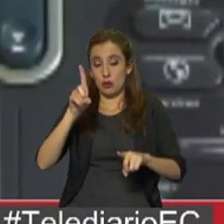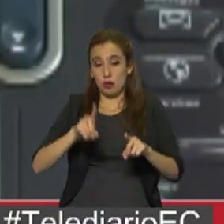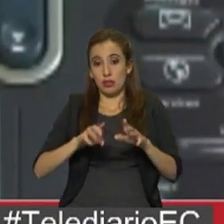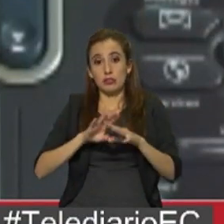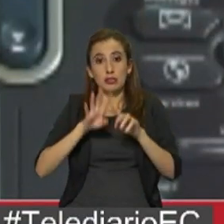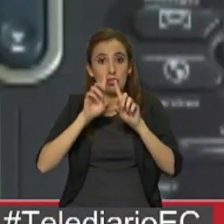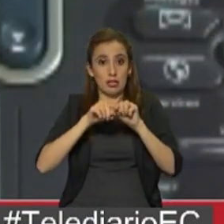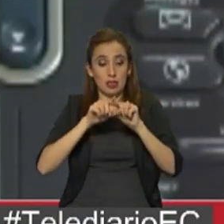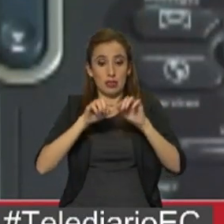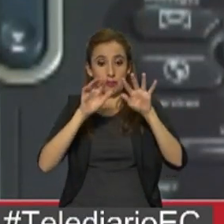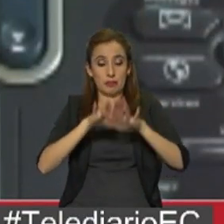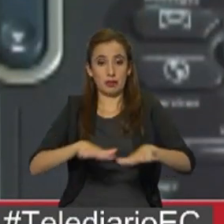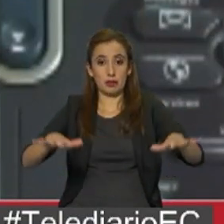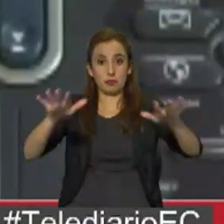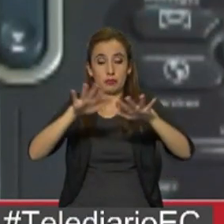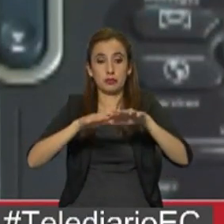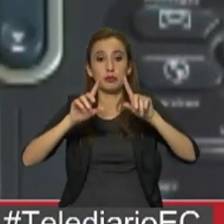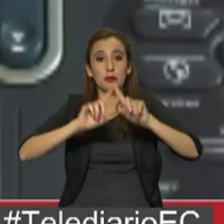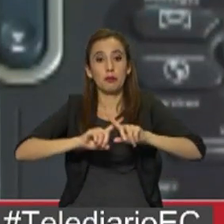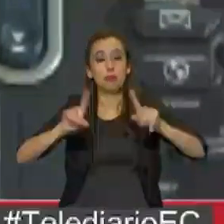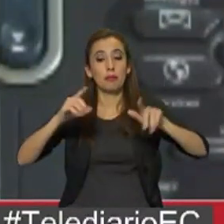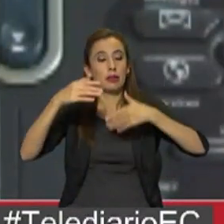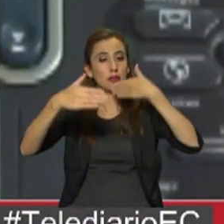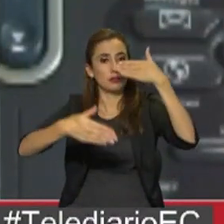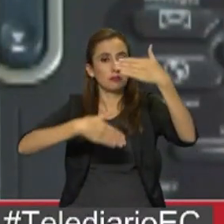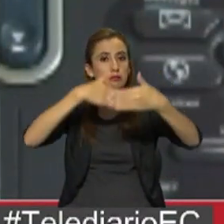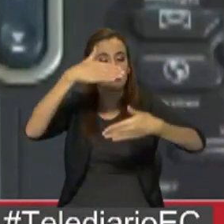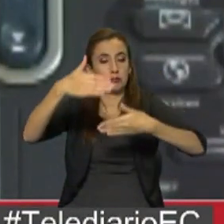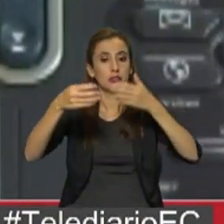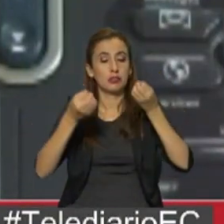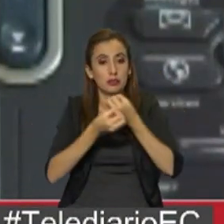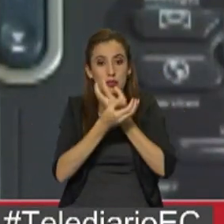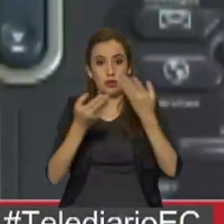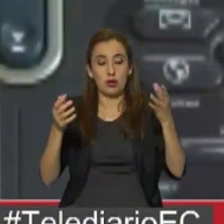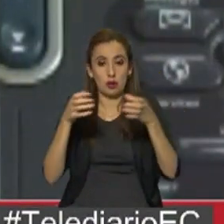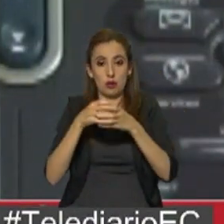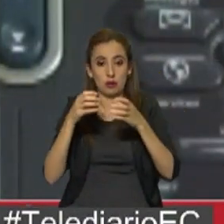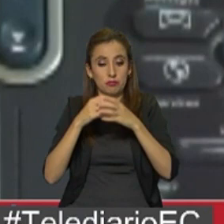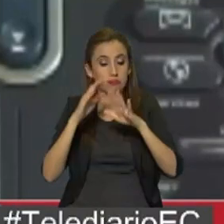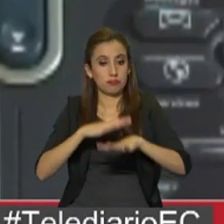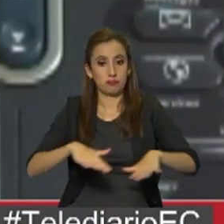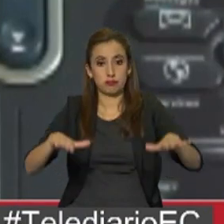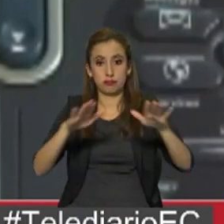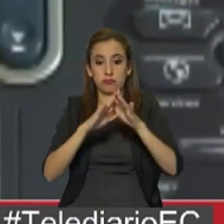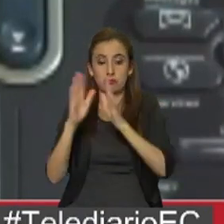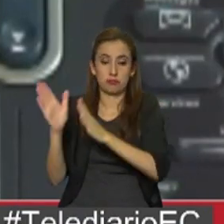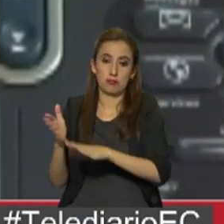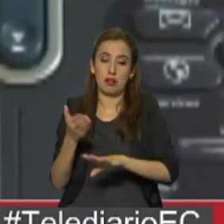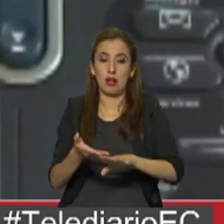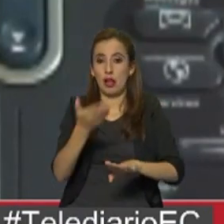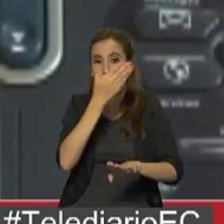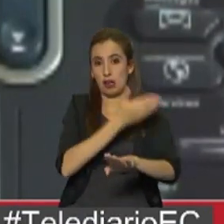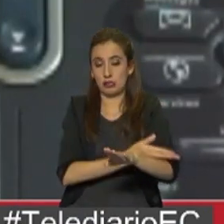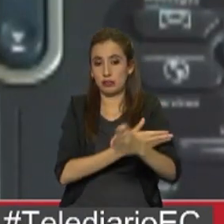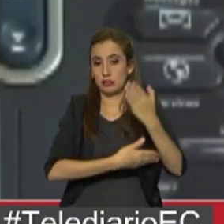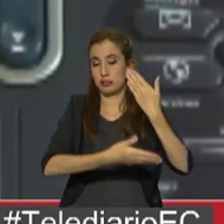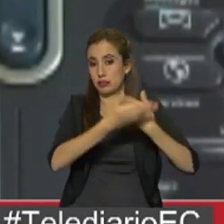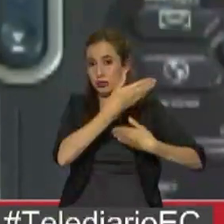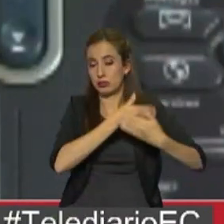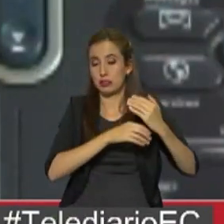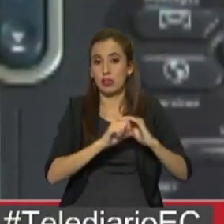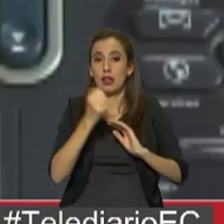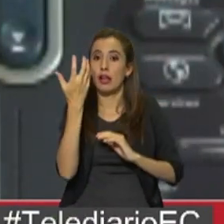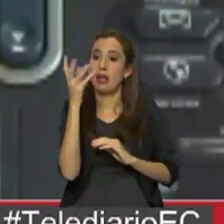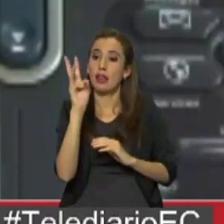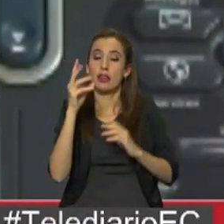estos trámites pero para aquellos afiliados que ya ingresaron sus trámites de hipotecarios con anterioridad el 16 de marzo